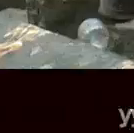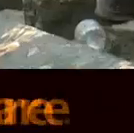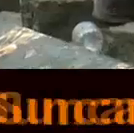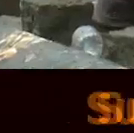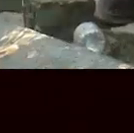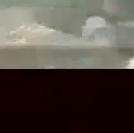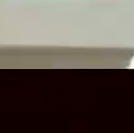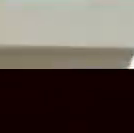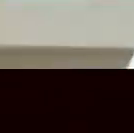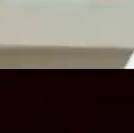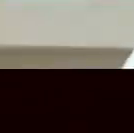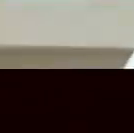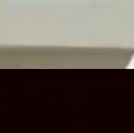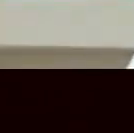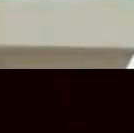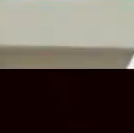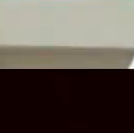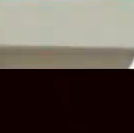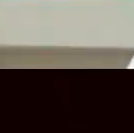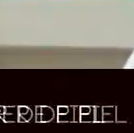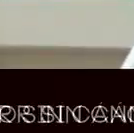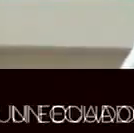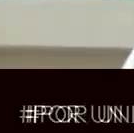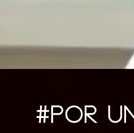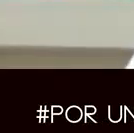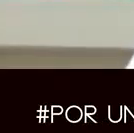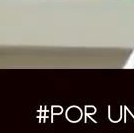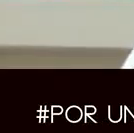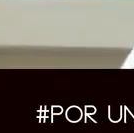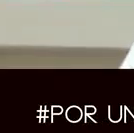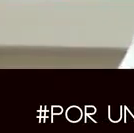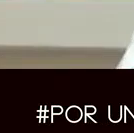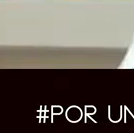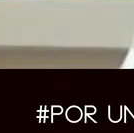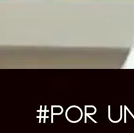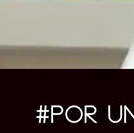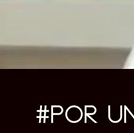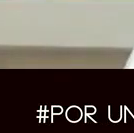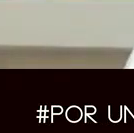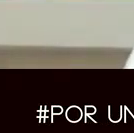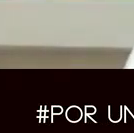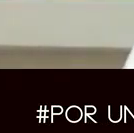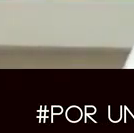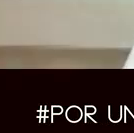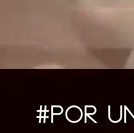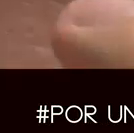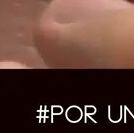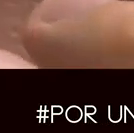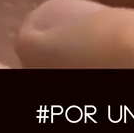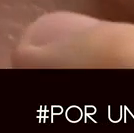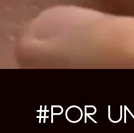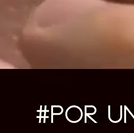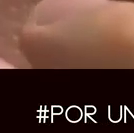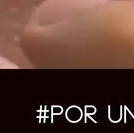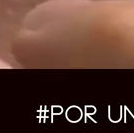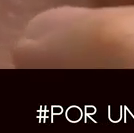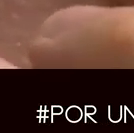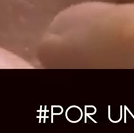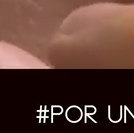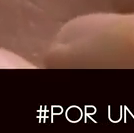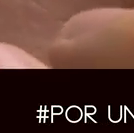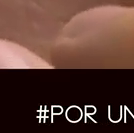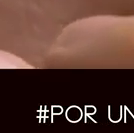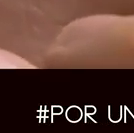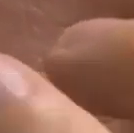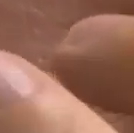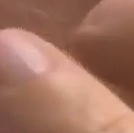aumento. A nivel de país nosotros estaremos hablando aproximadamente de 2.000 casos nuevos. Pero, ¿qué es el cáncer de